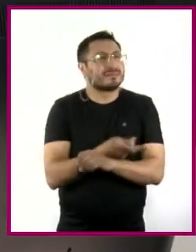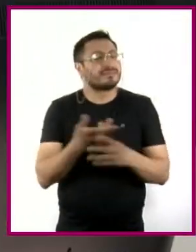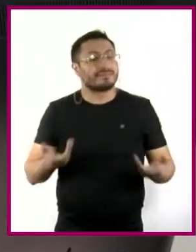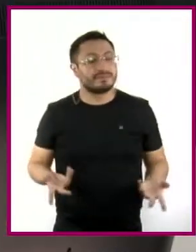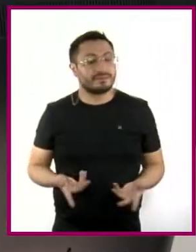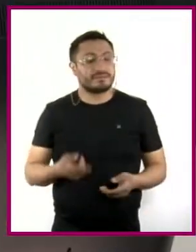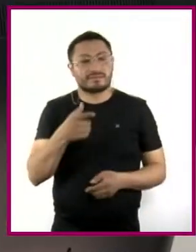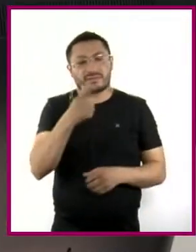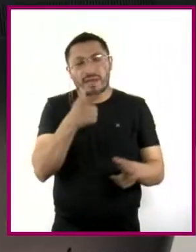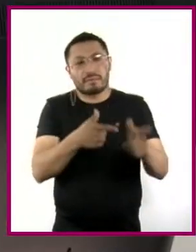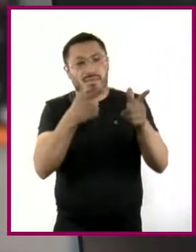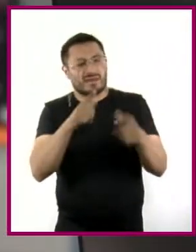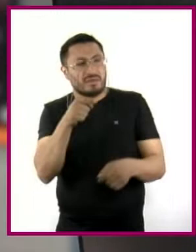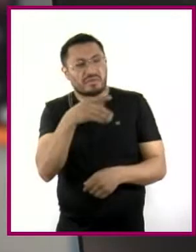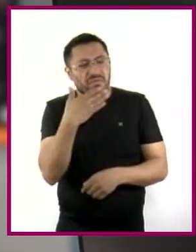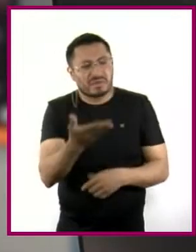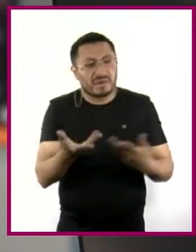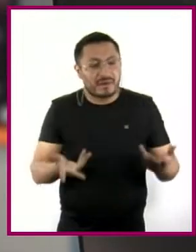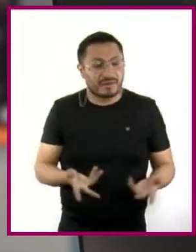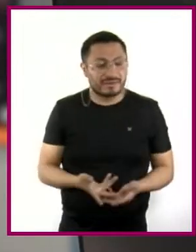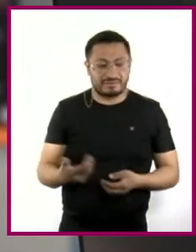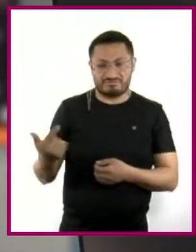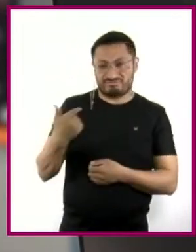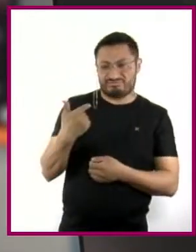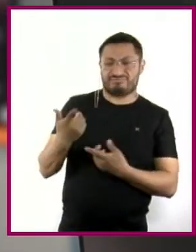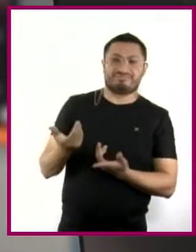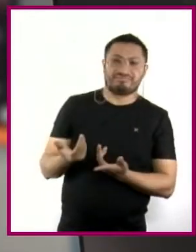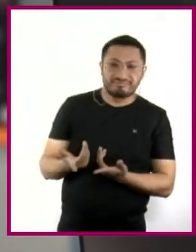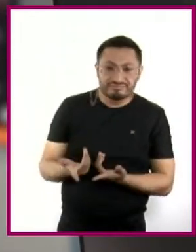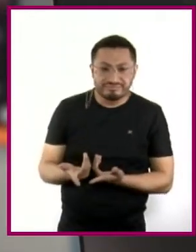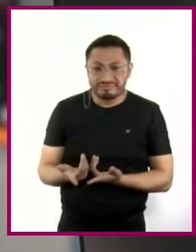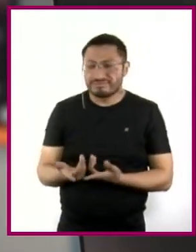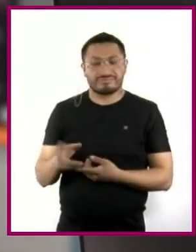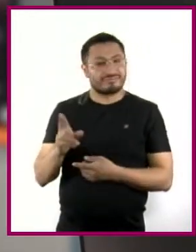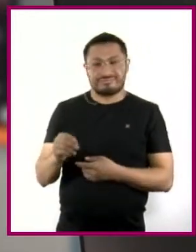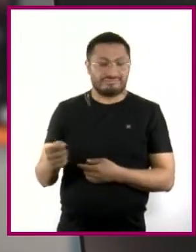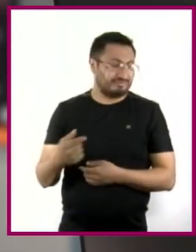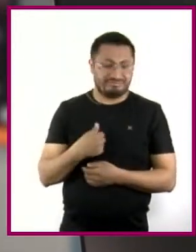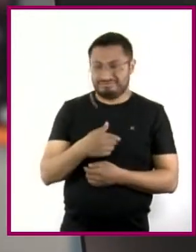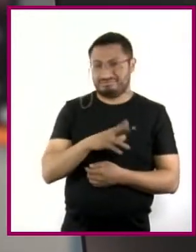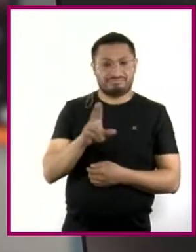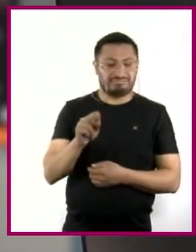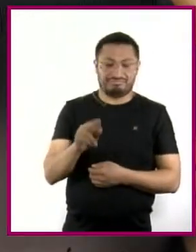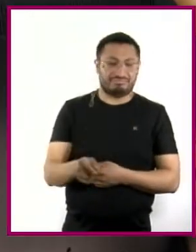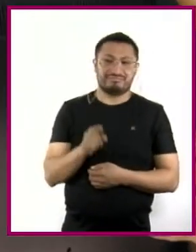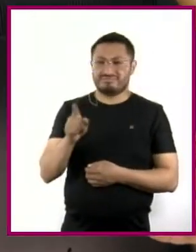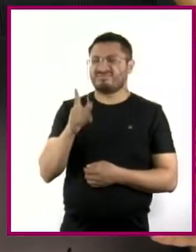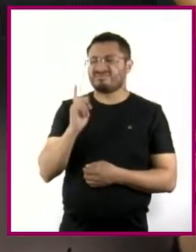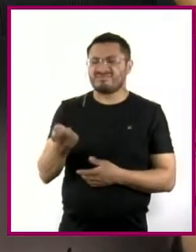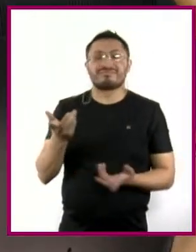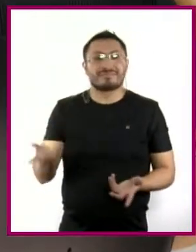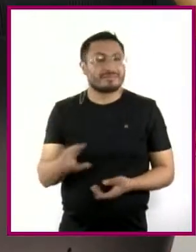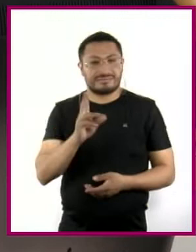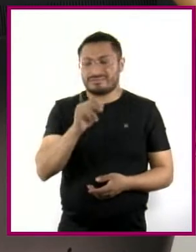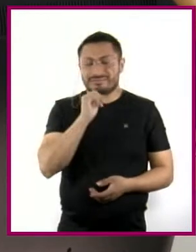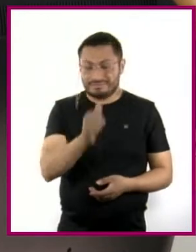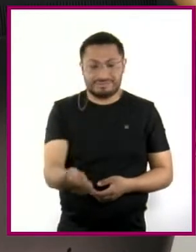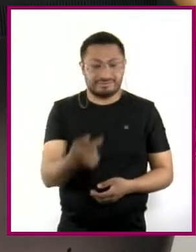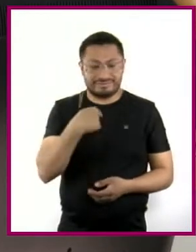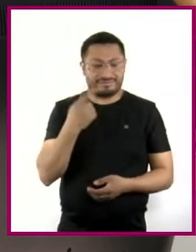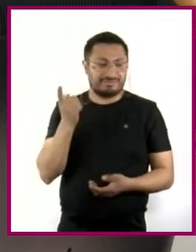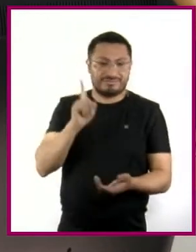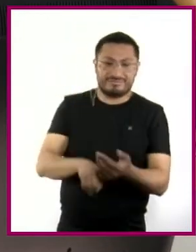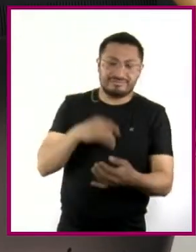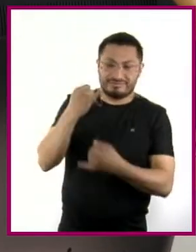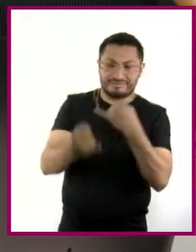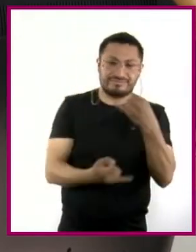¿Te dispararon? ¿Estás bien? ¿Me dispararon? No que yo sepa. ¿De qué hablas? No, de nada. Me quedé clavado en el